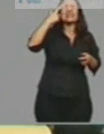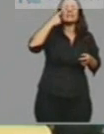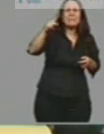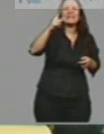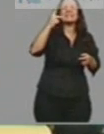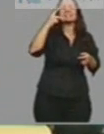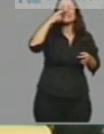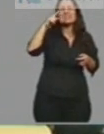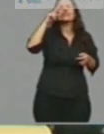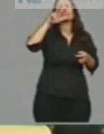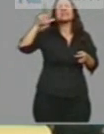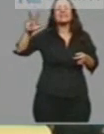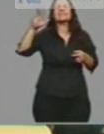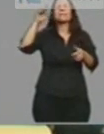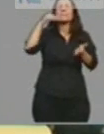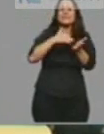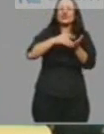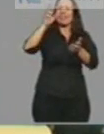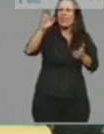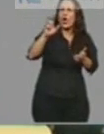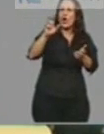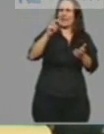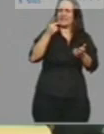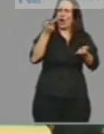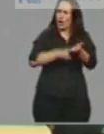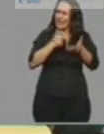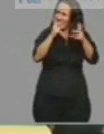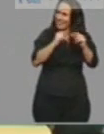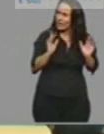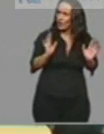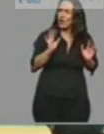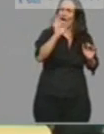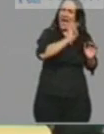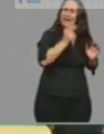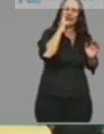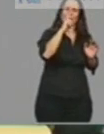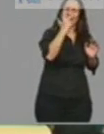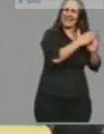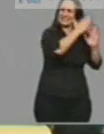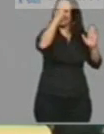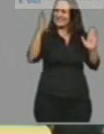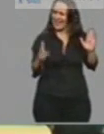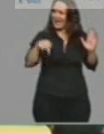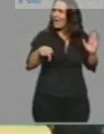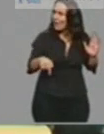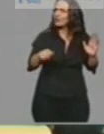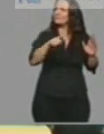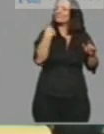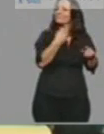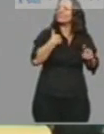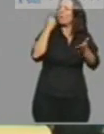millones de dólares. Vuelvo a repetir, desde el año 2003 a la fecha hemos